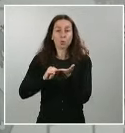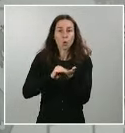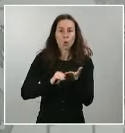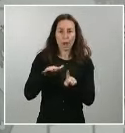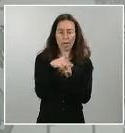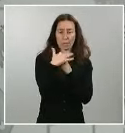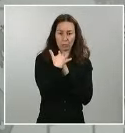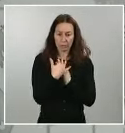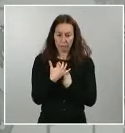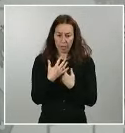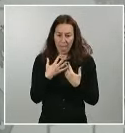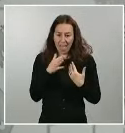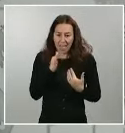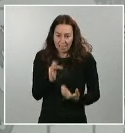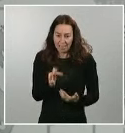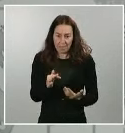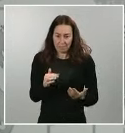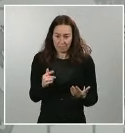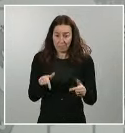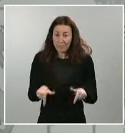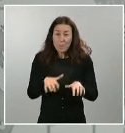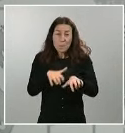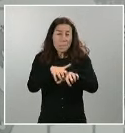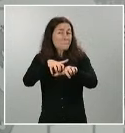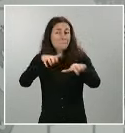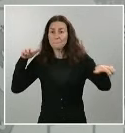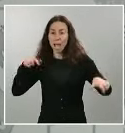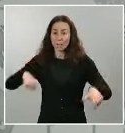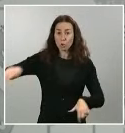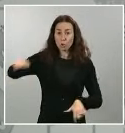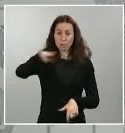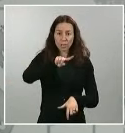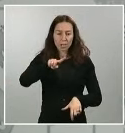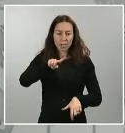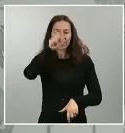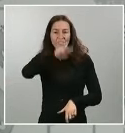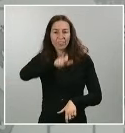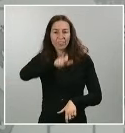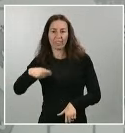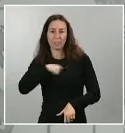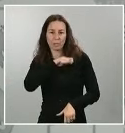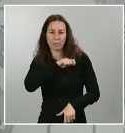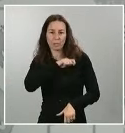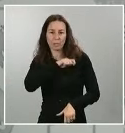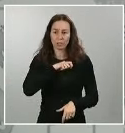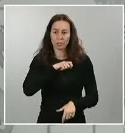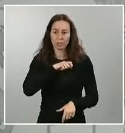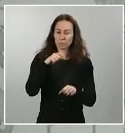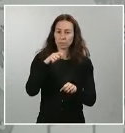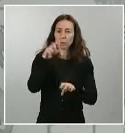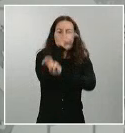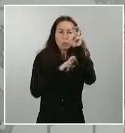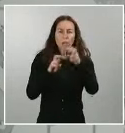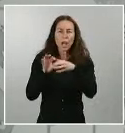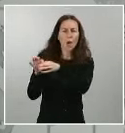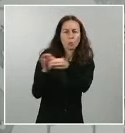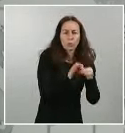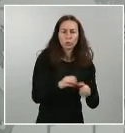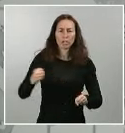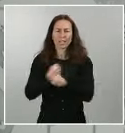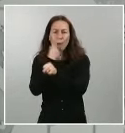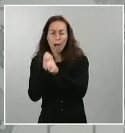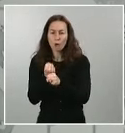esta catástrofe es que la inmensa mayoría de los españoles y españolas han optado por el trabajo, por las soluciones, por la unión, por la ayuda, por la